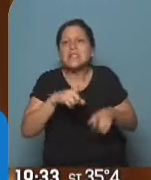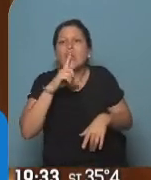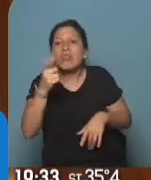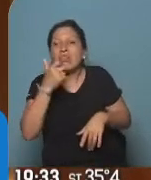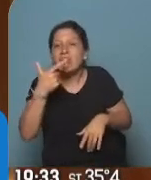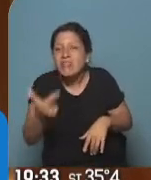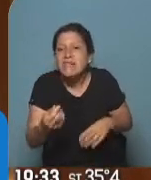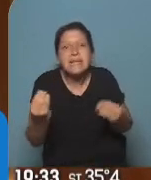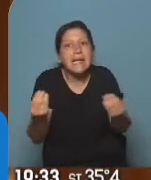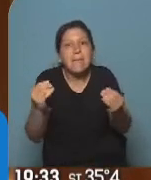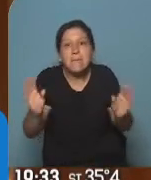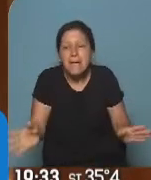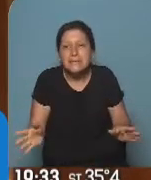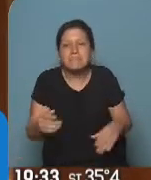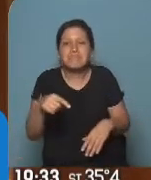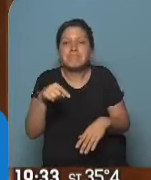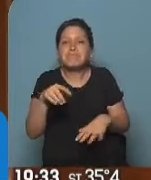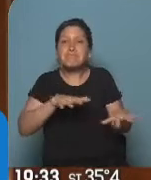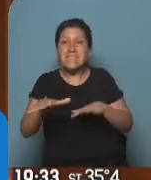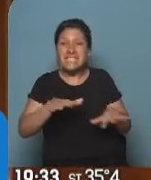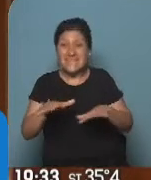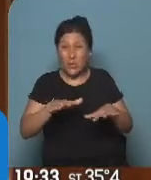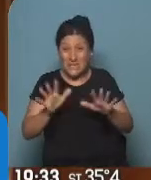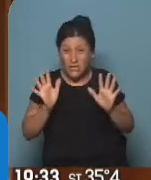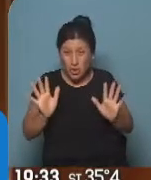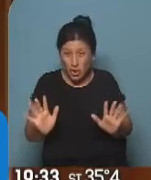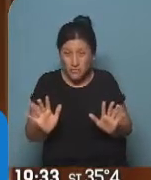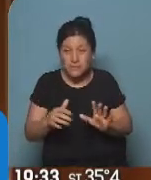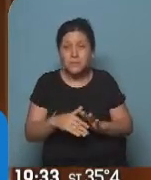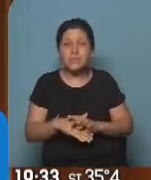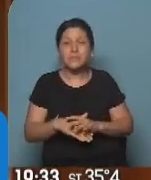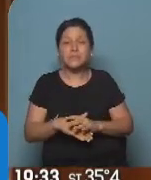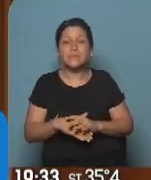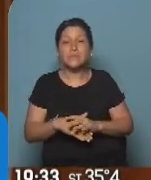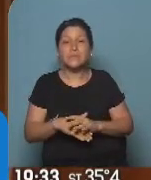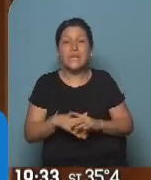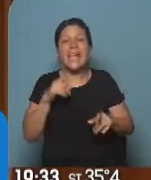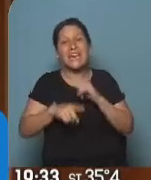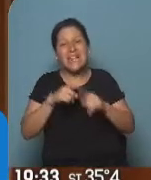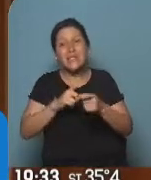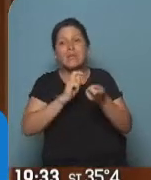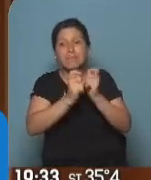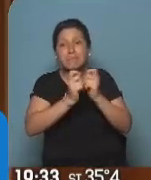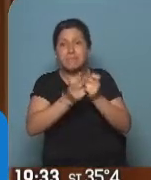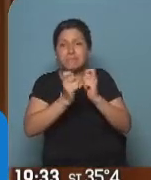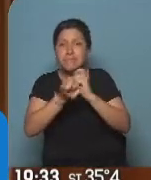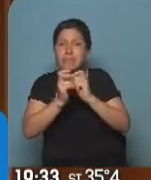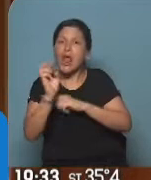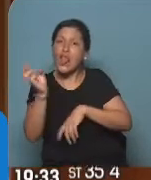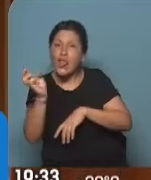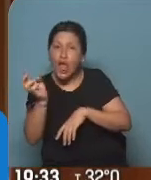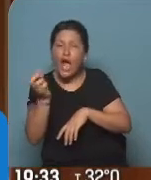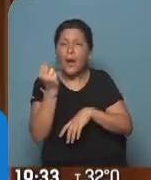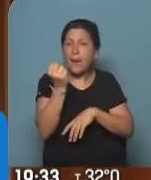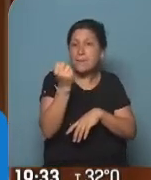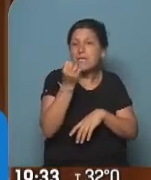Igual que la situación, o sea, que la situación, que la volatilidad macro, las expectativas de volatilidad macro en general mejoren,